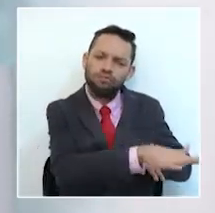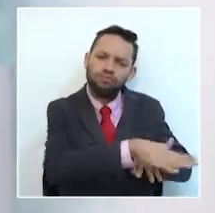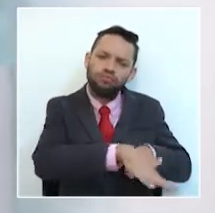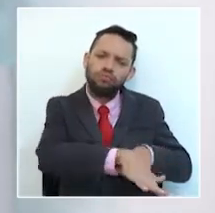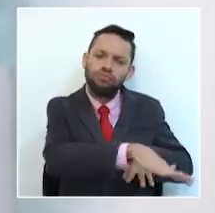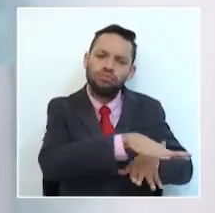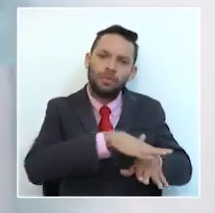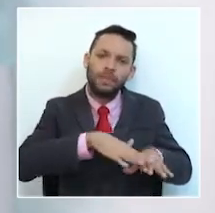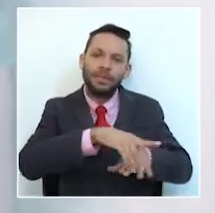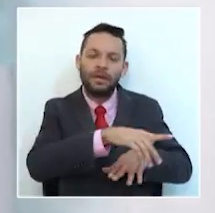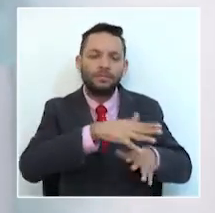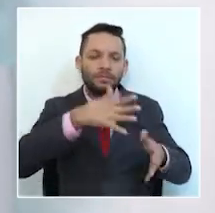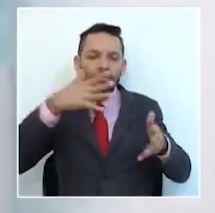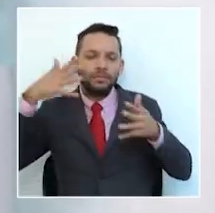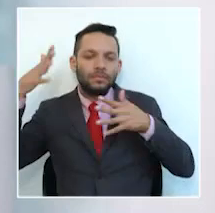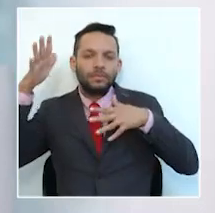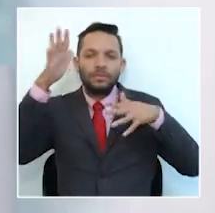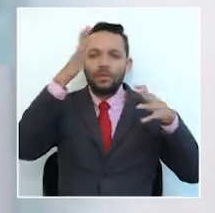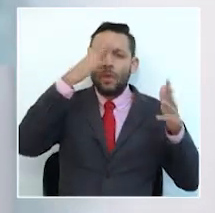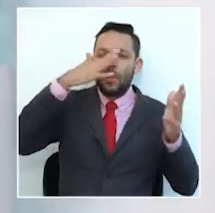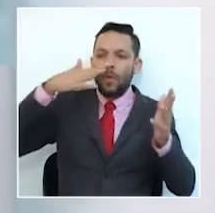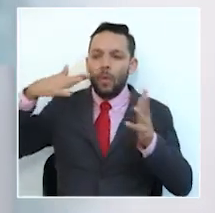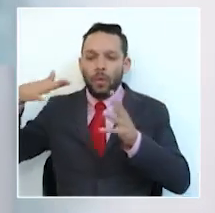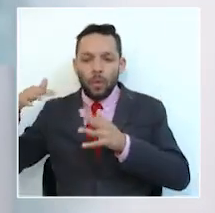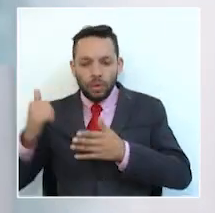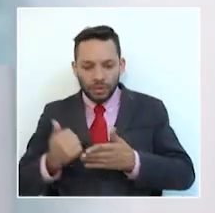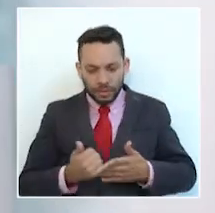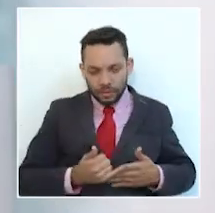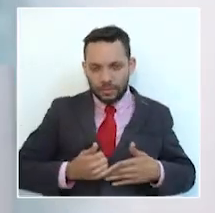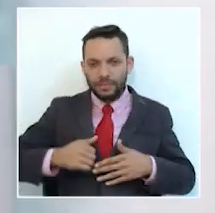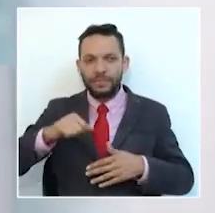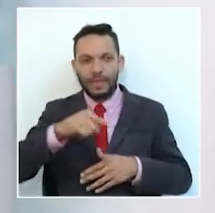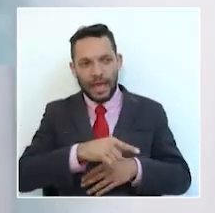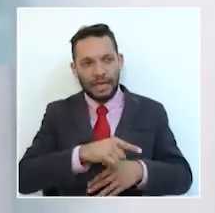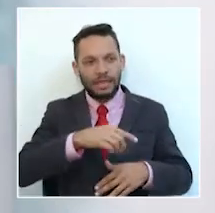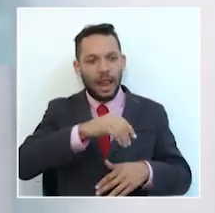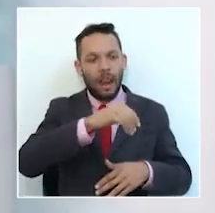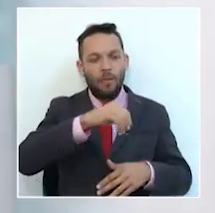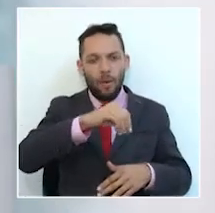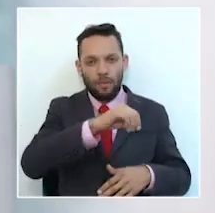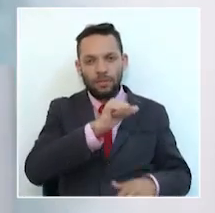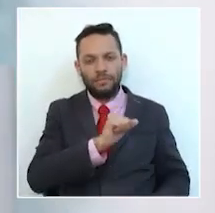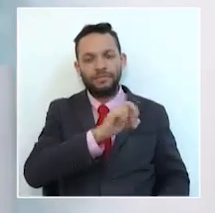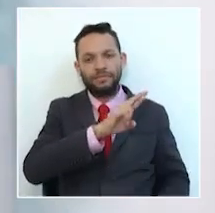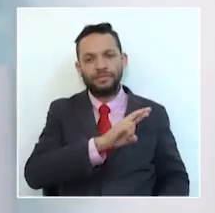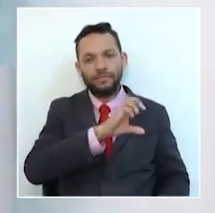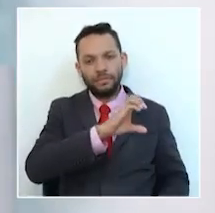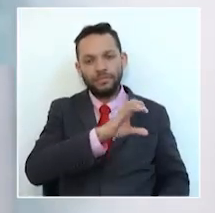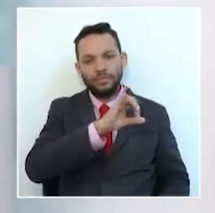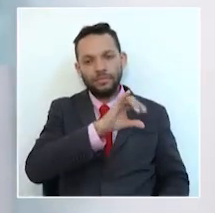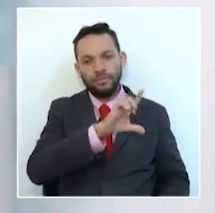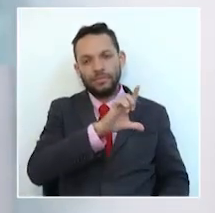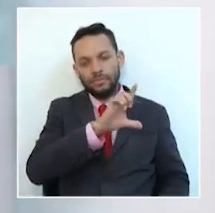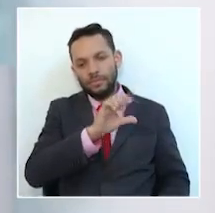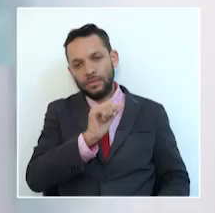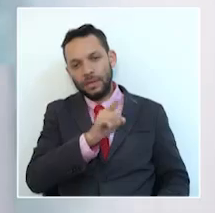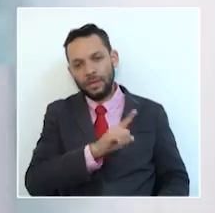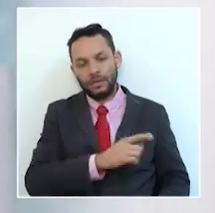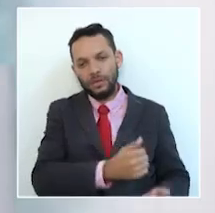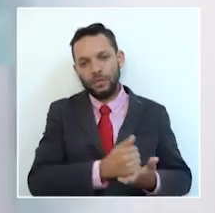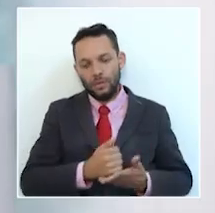en breve seguramente van a poder utilizar también las arcillas para el beneficio de la salud y la prevención